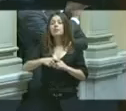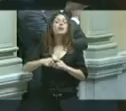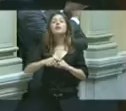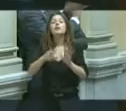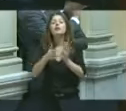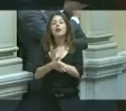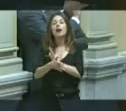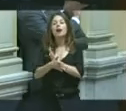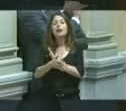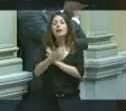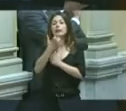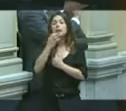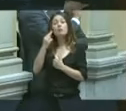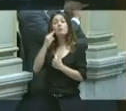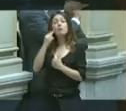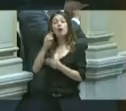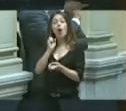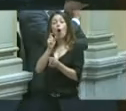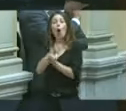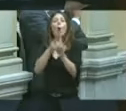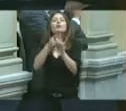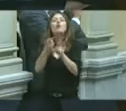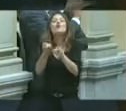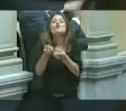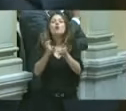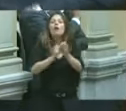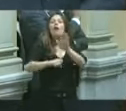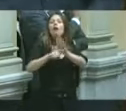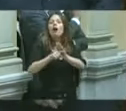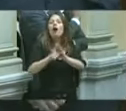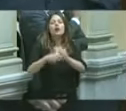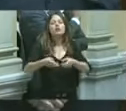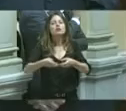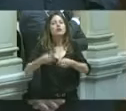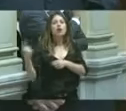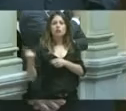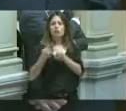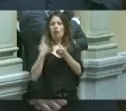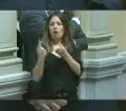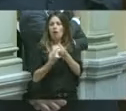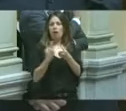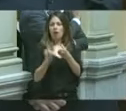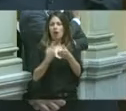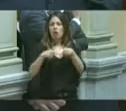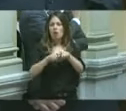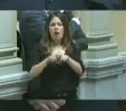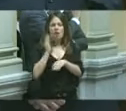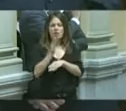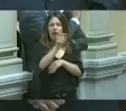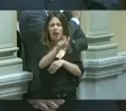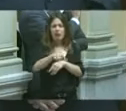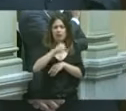cambio, sin temor a incluir nuevos objetivos, por ejemplo, el combatir la soledad, la gran amenaza silenciosa que se cierne sobre las personas